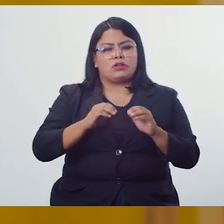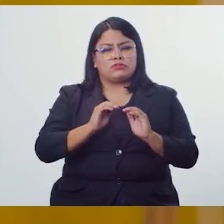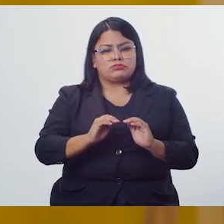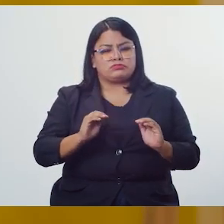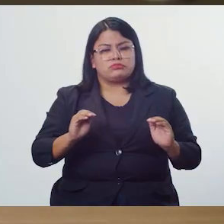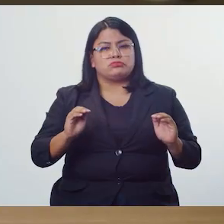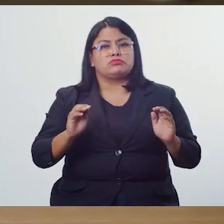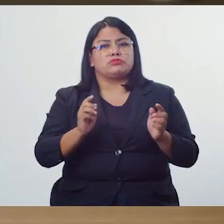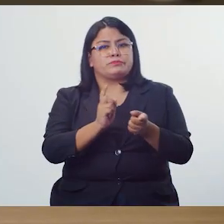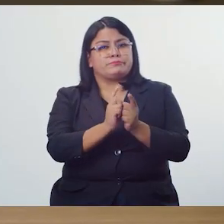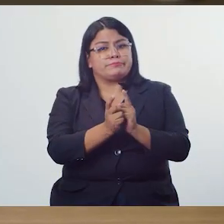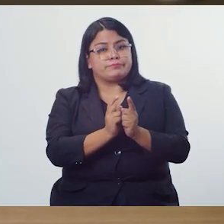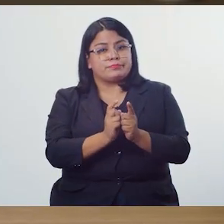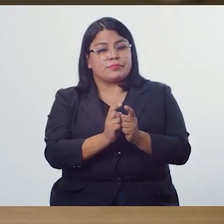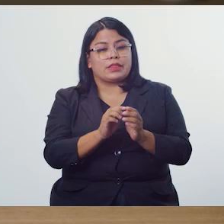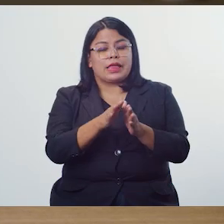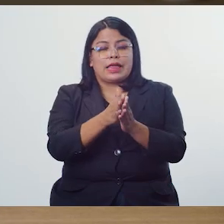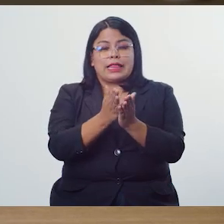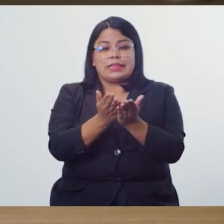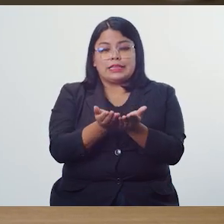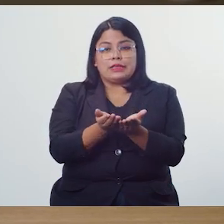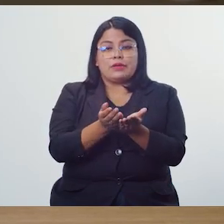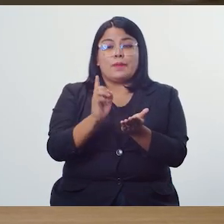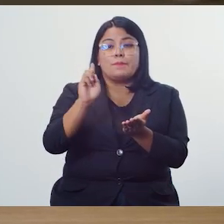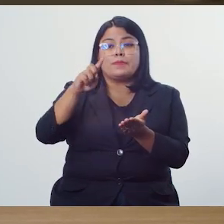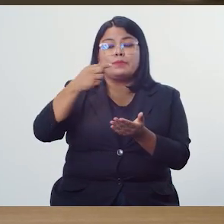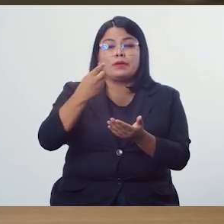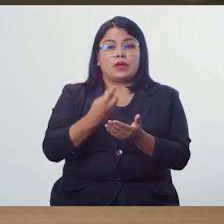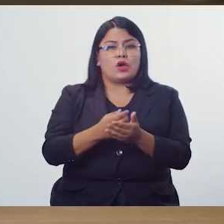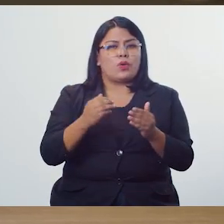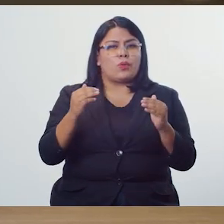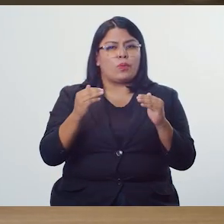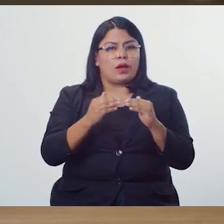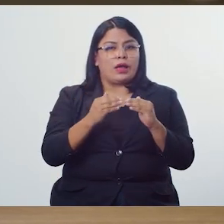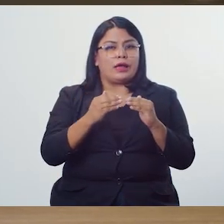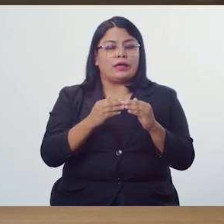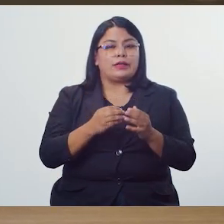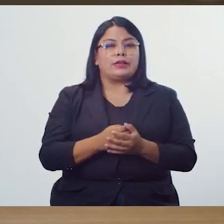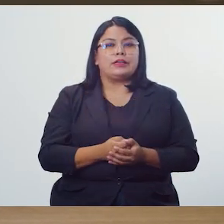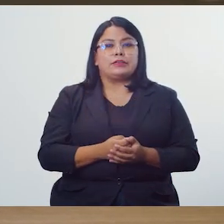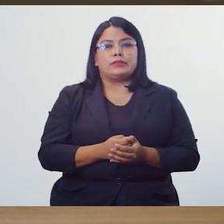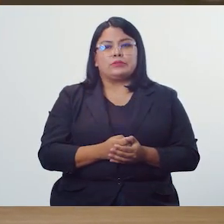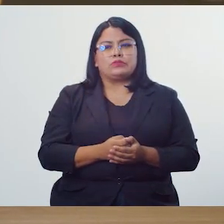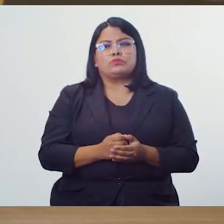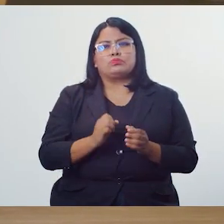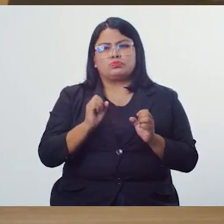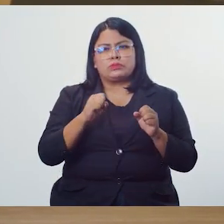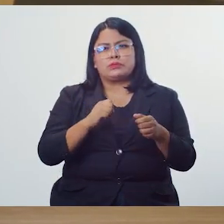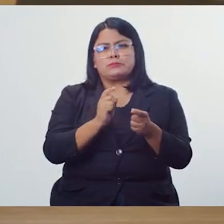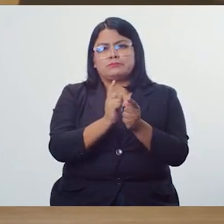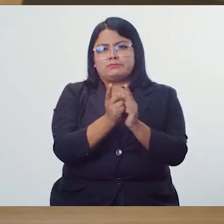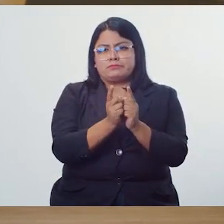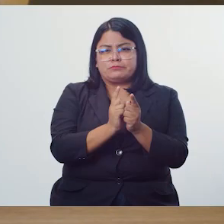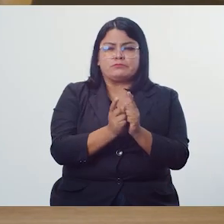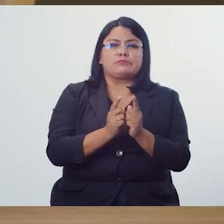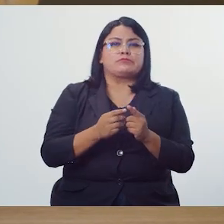interactuar. En el libro de texto de primer grado incluso hay también textos de